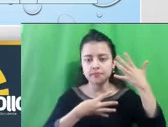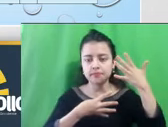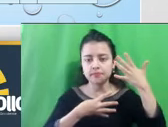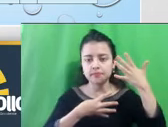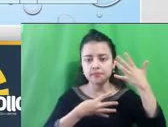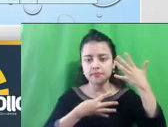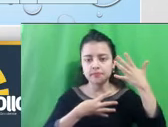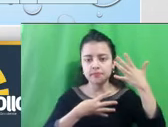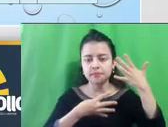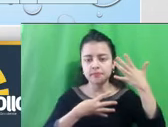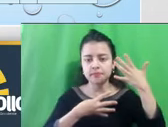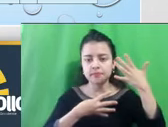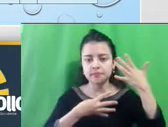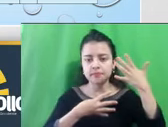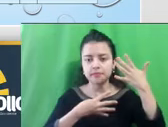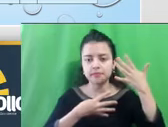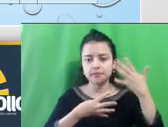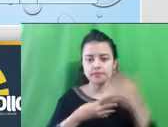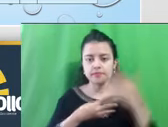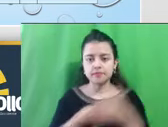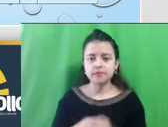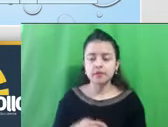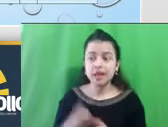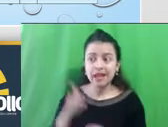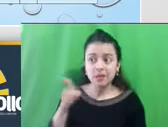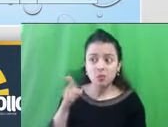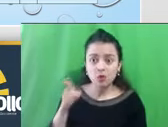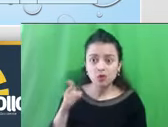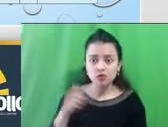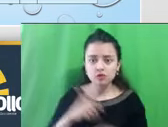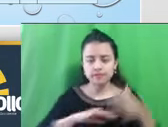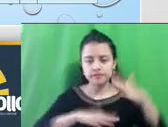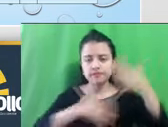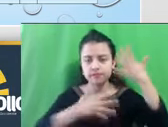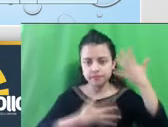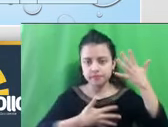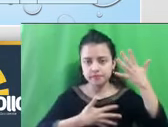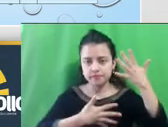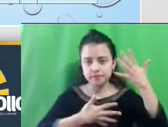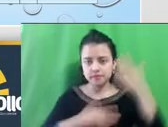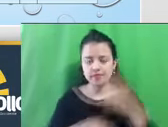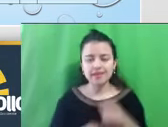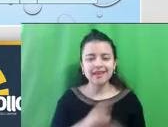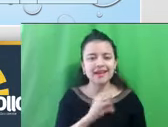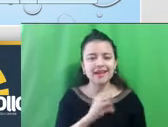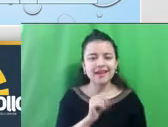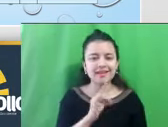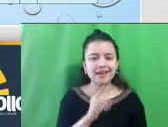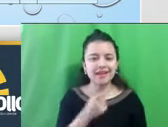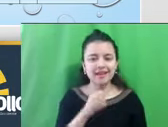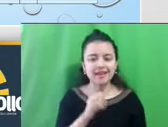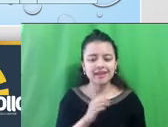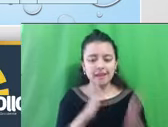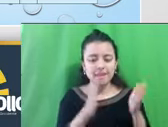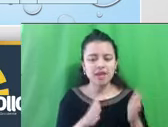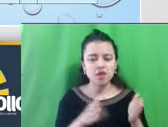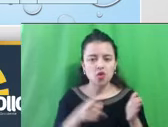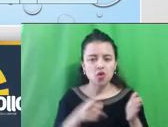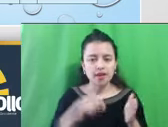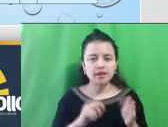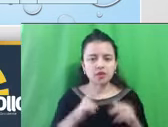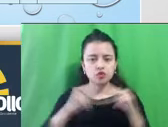Nueve, el pozo portal de María, y 10, construcción de tanques de Cartagenita Medio para poder ayudar a la presión. Entonces, ¿qué